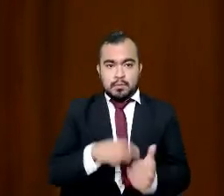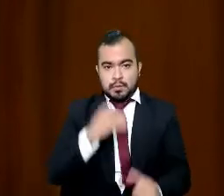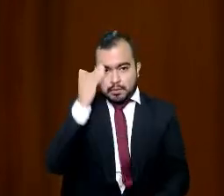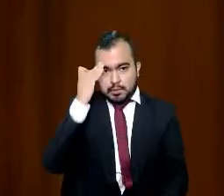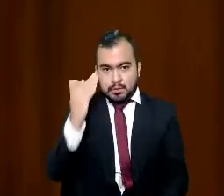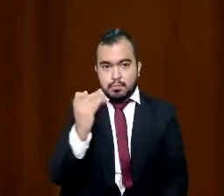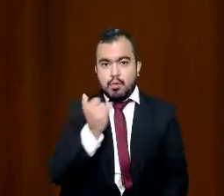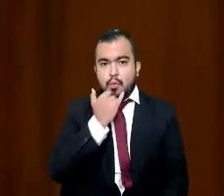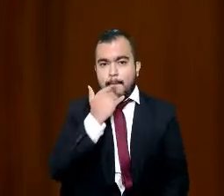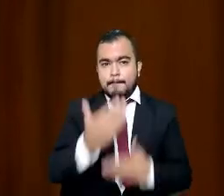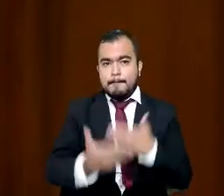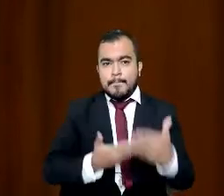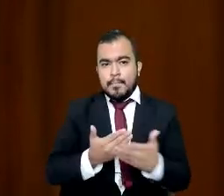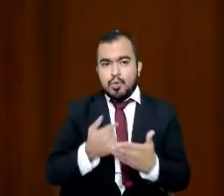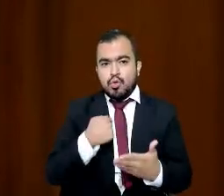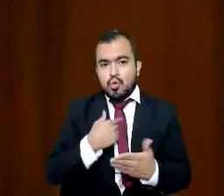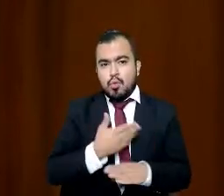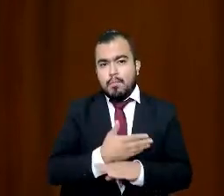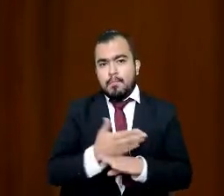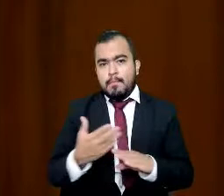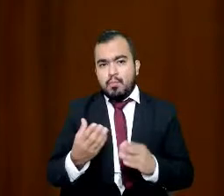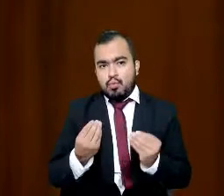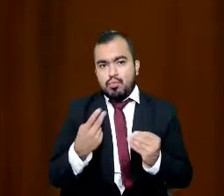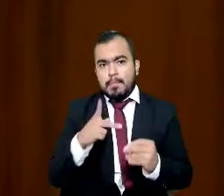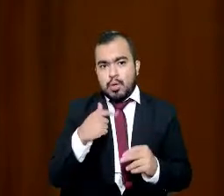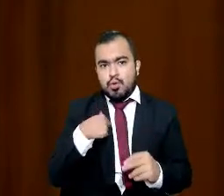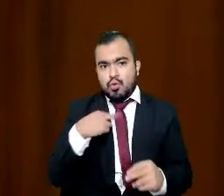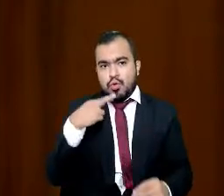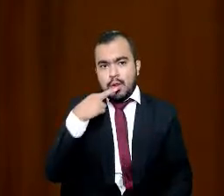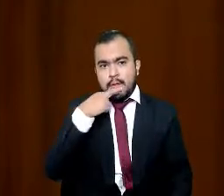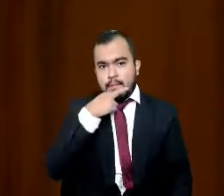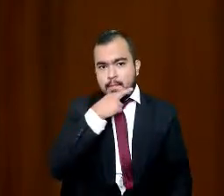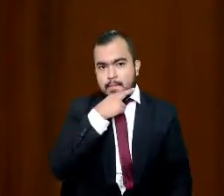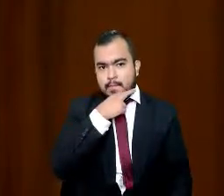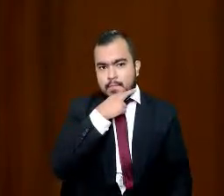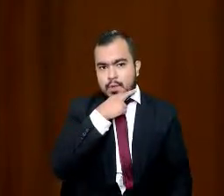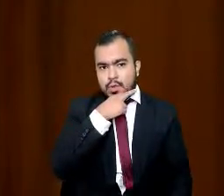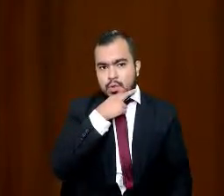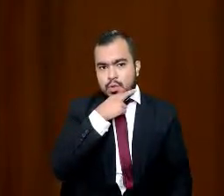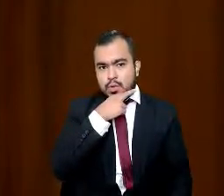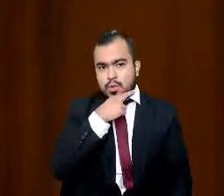Perdón, creo que me estoy prolongando mucho, pero a ver, bien rápido. No.